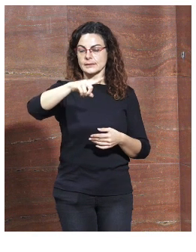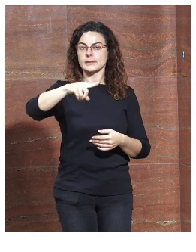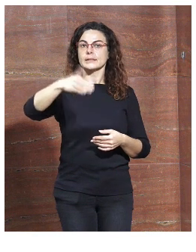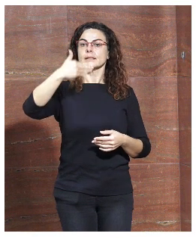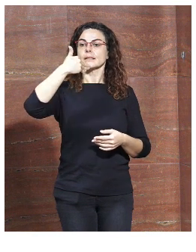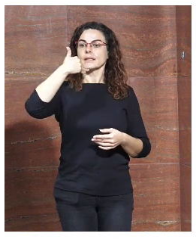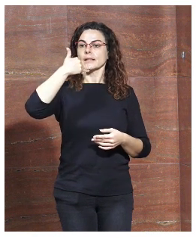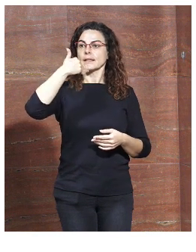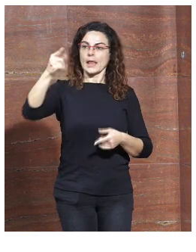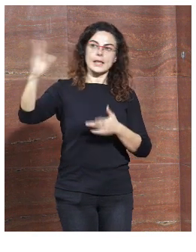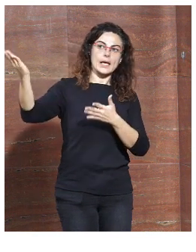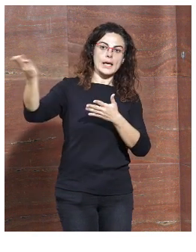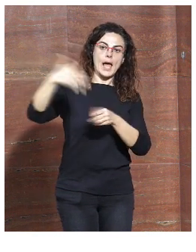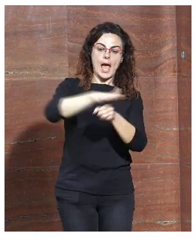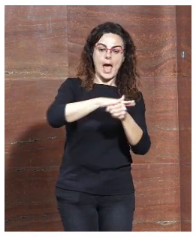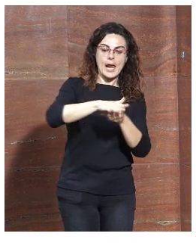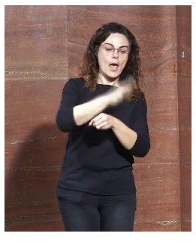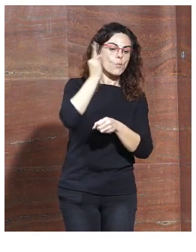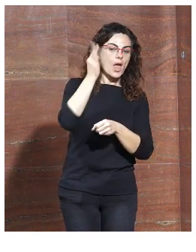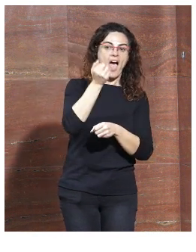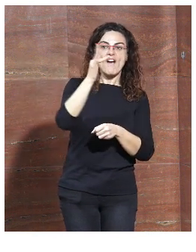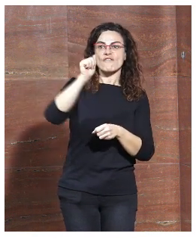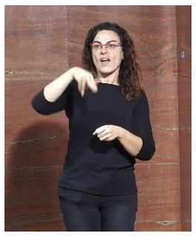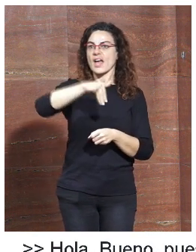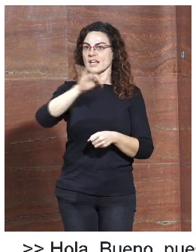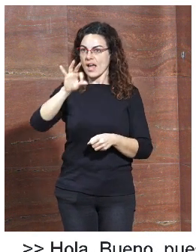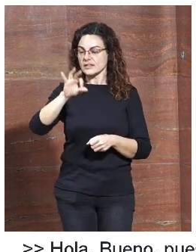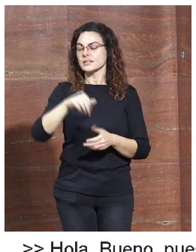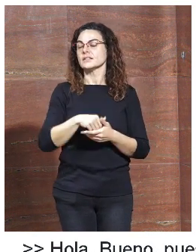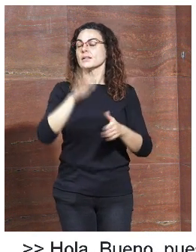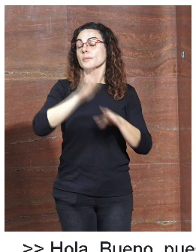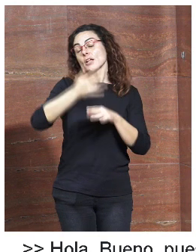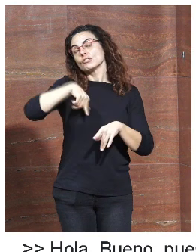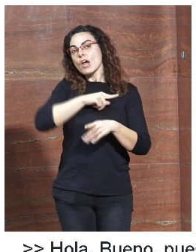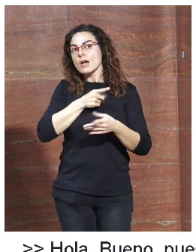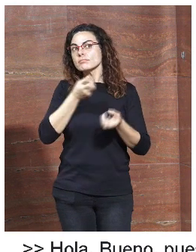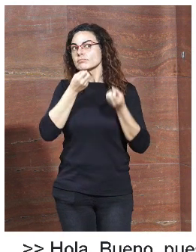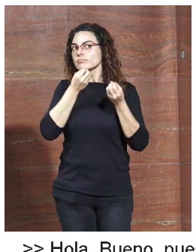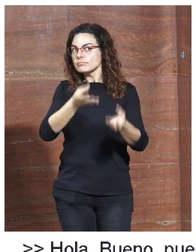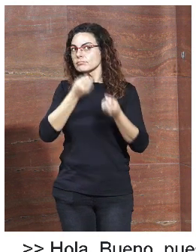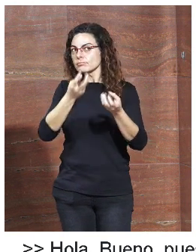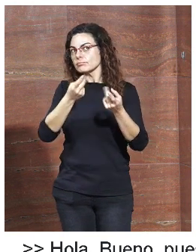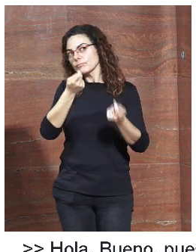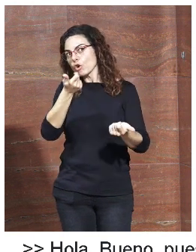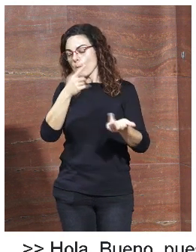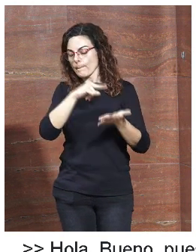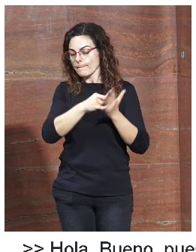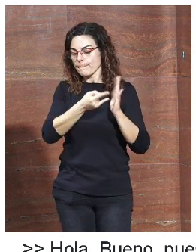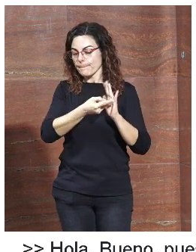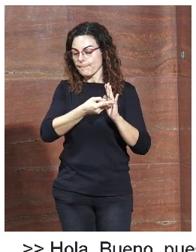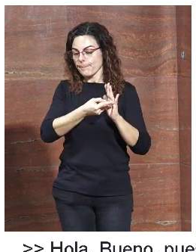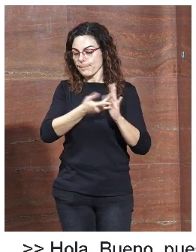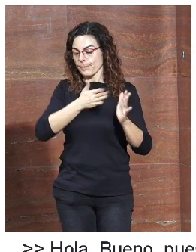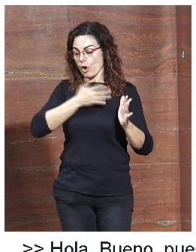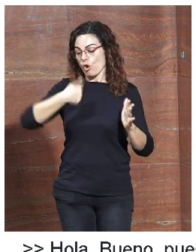contar con el área de mujer de Afanías para hablaros un poco de los proyectos que